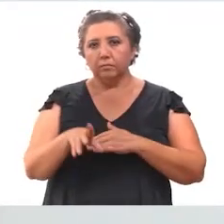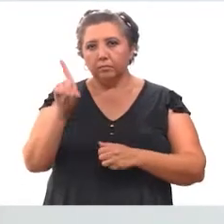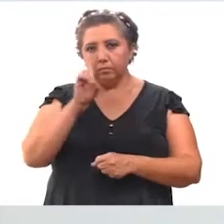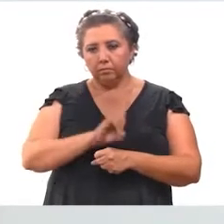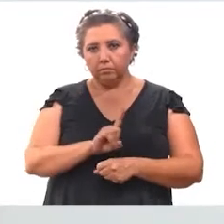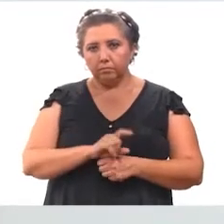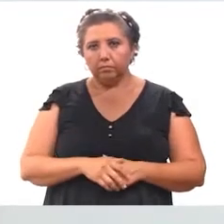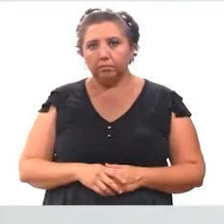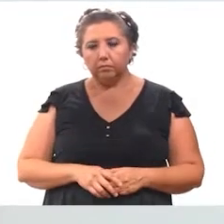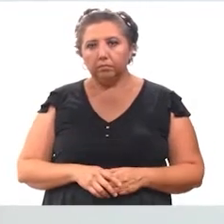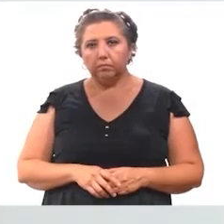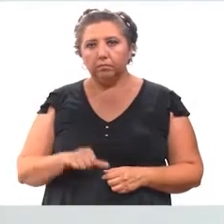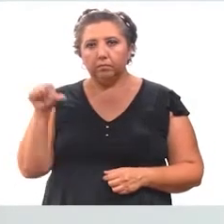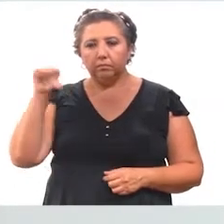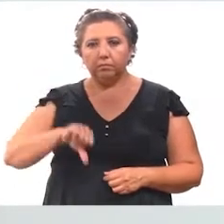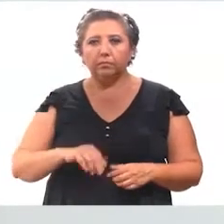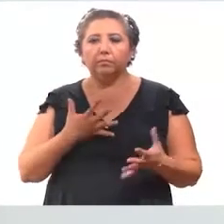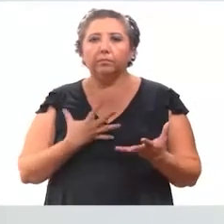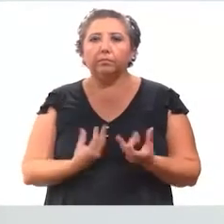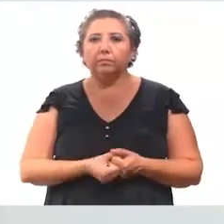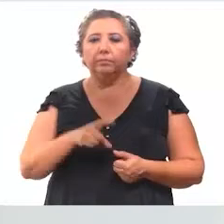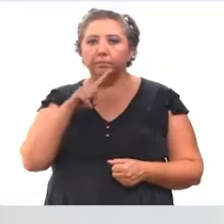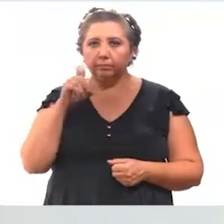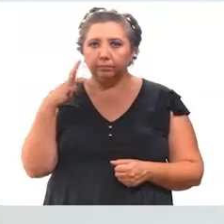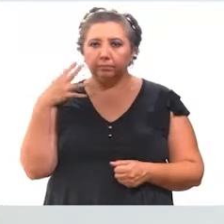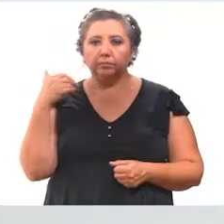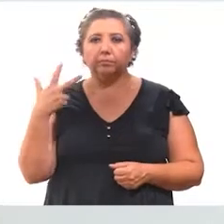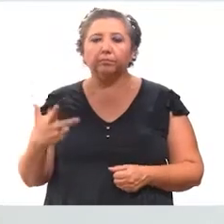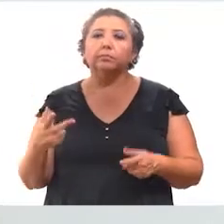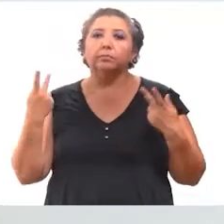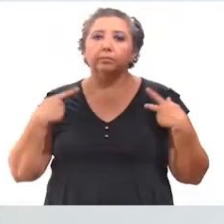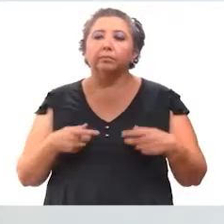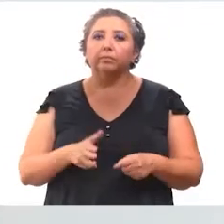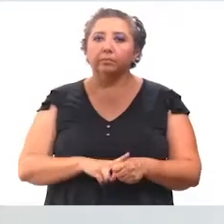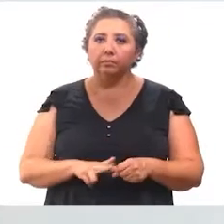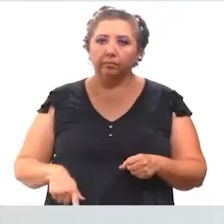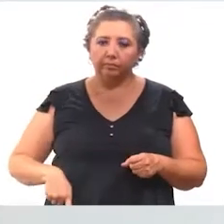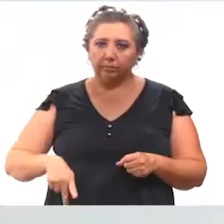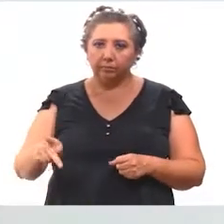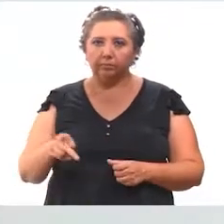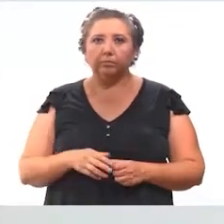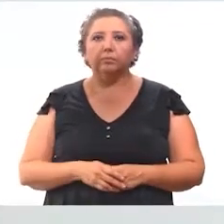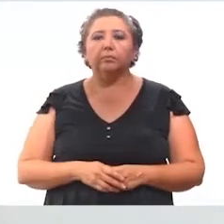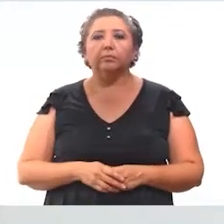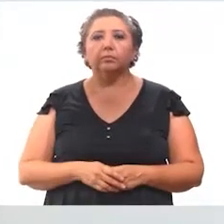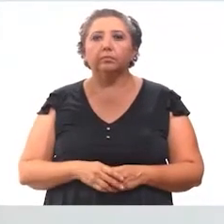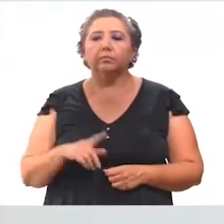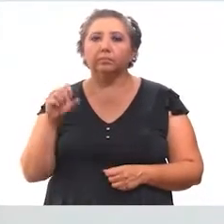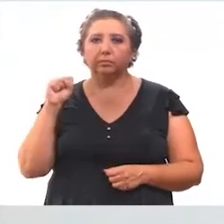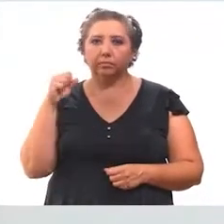y los ingresos diarios. El día de hoy tenemos 158 pacientes en hospitales públicos.